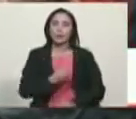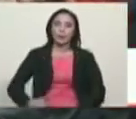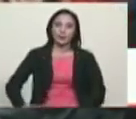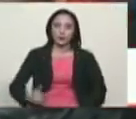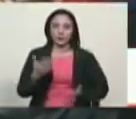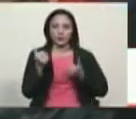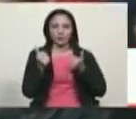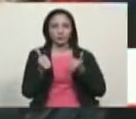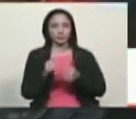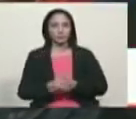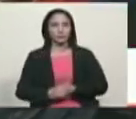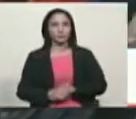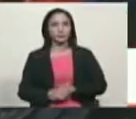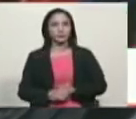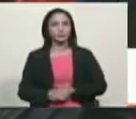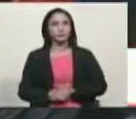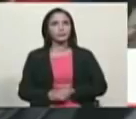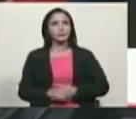hallado.